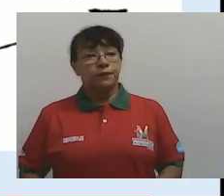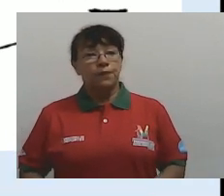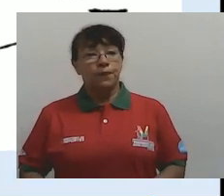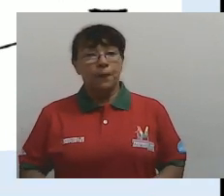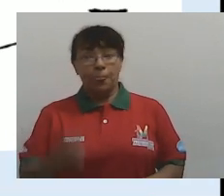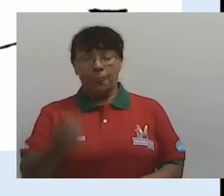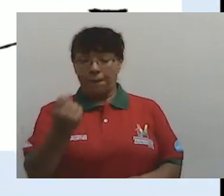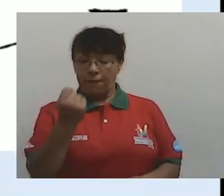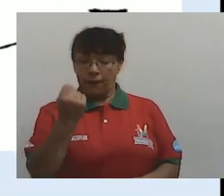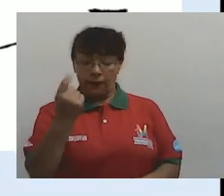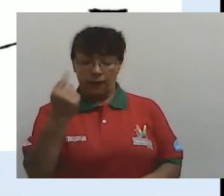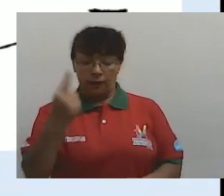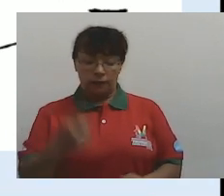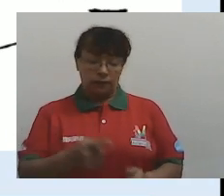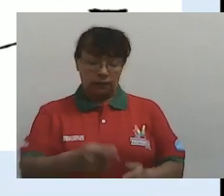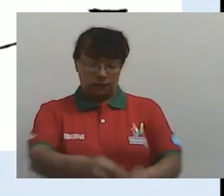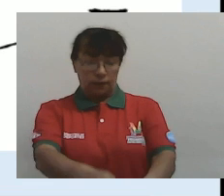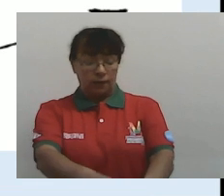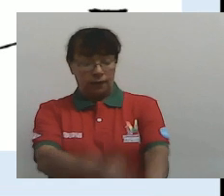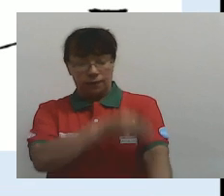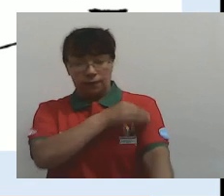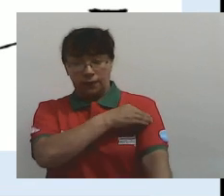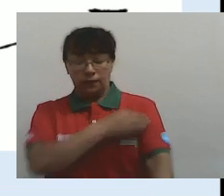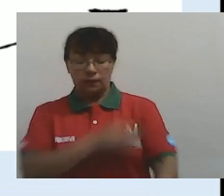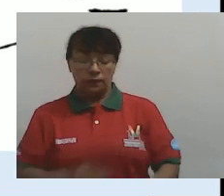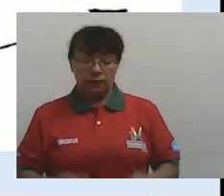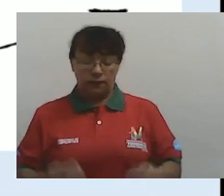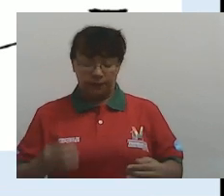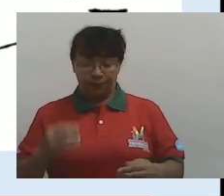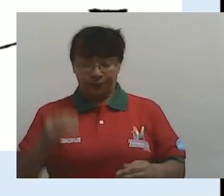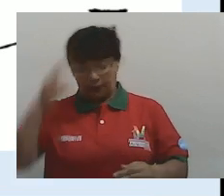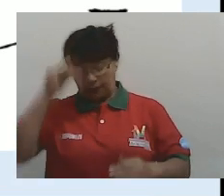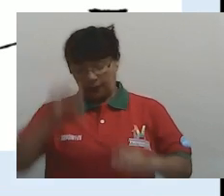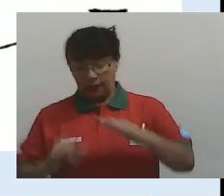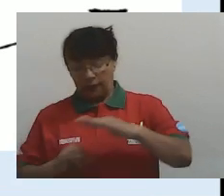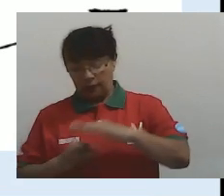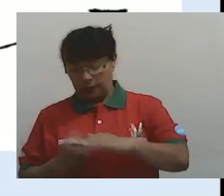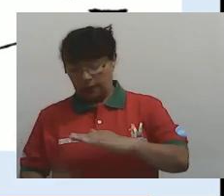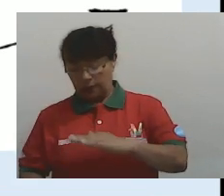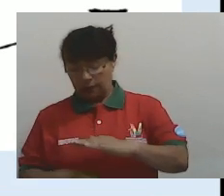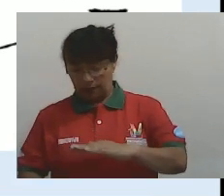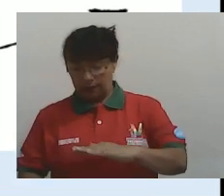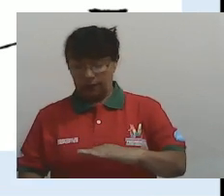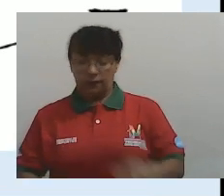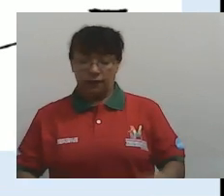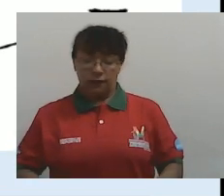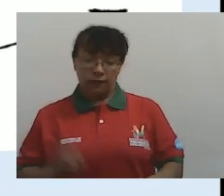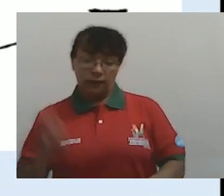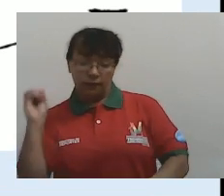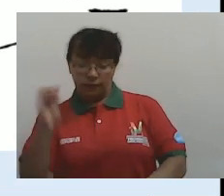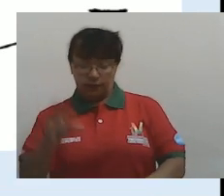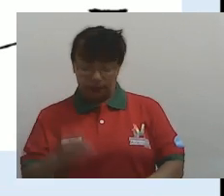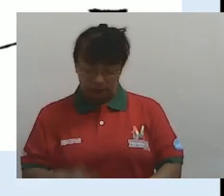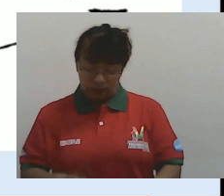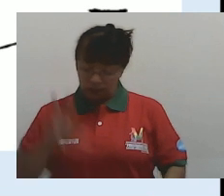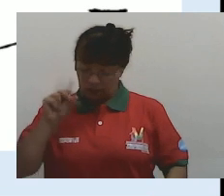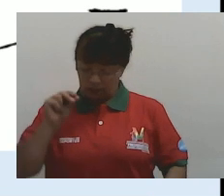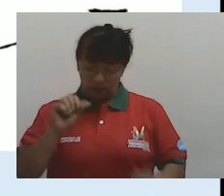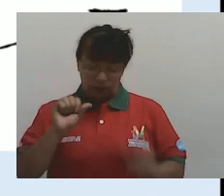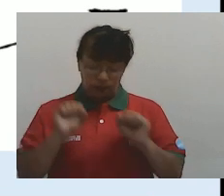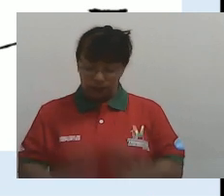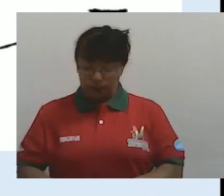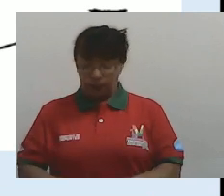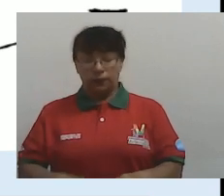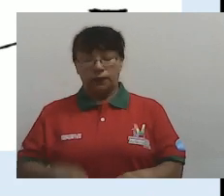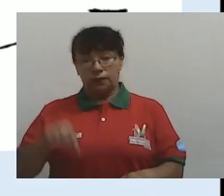11 metros el niño tiene que lanzar ese balón y tiene que pasar el arco. No puede tocar el piso